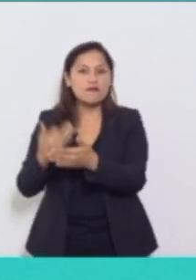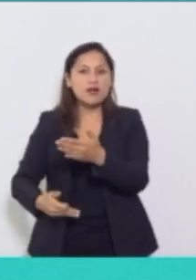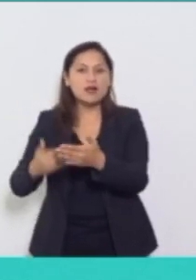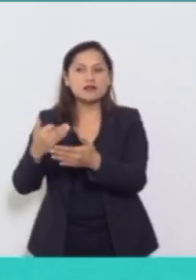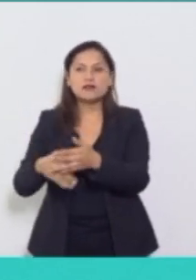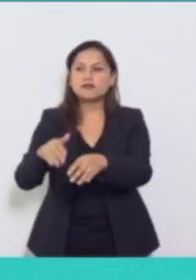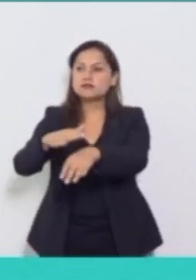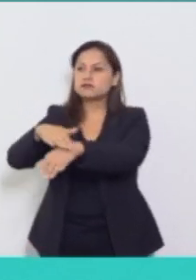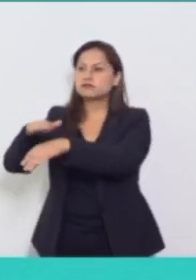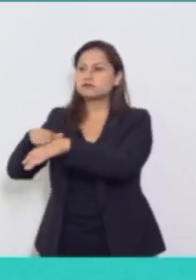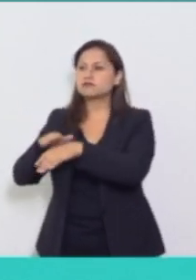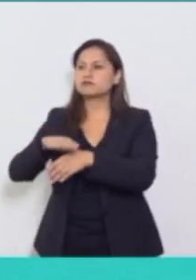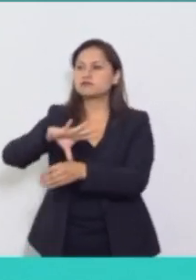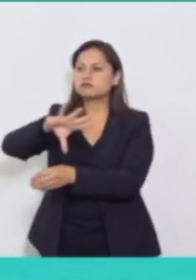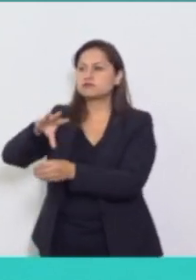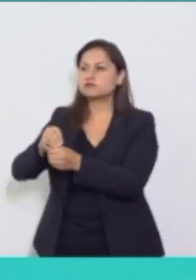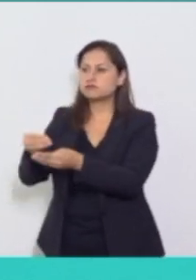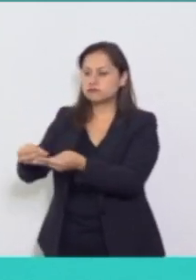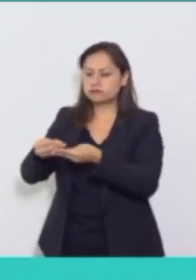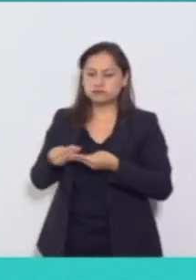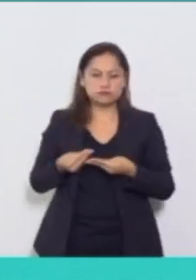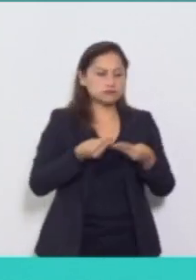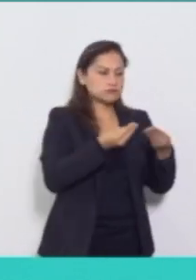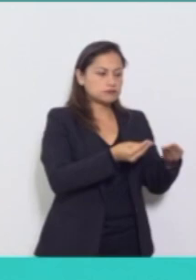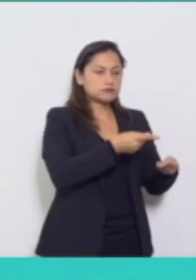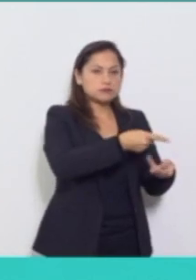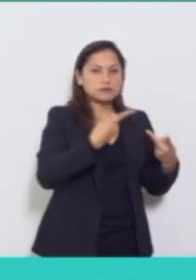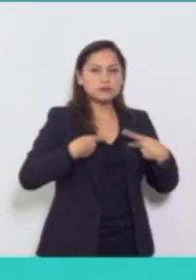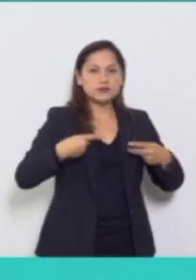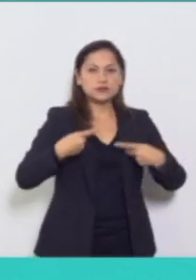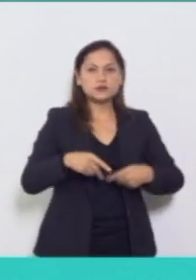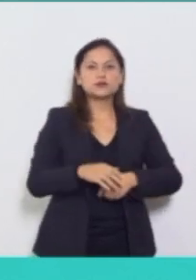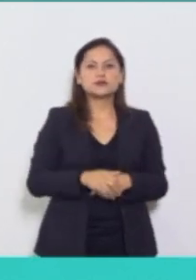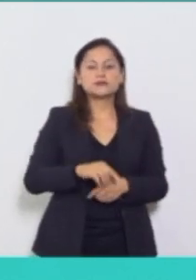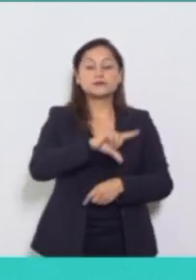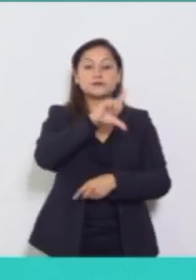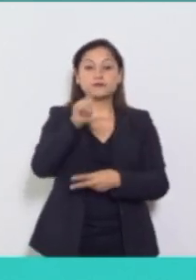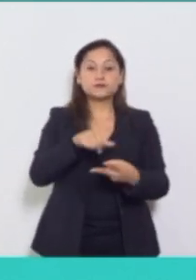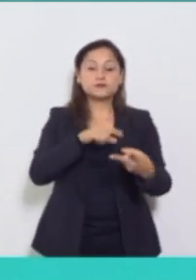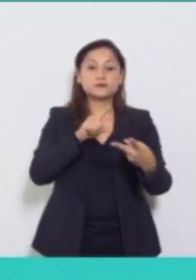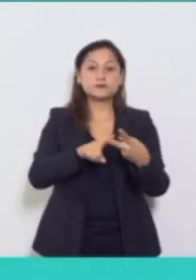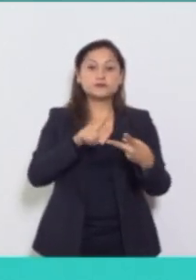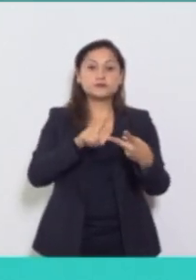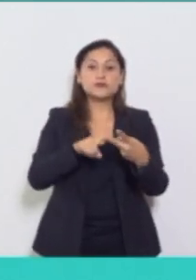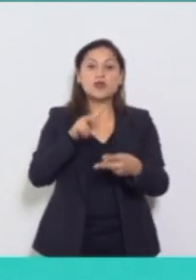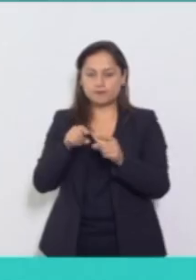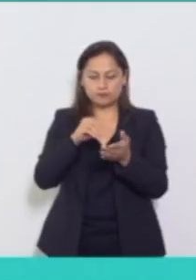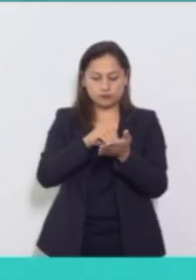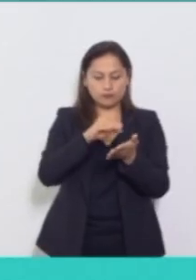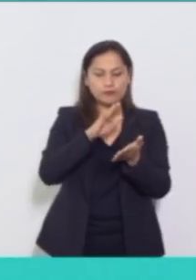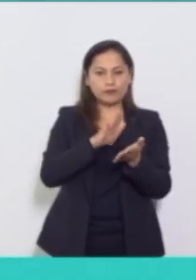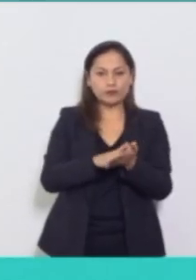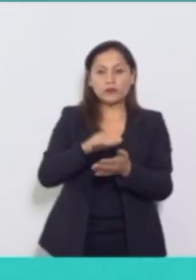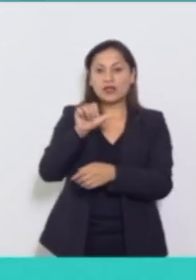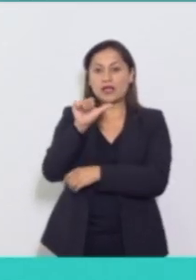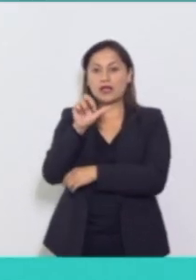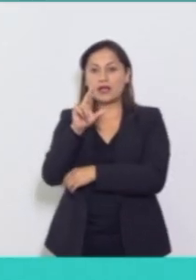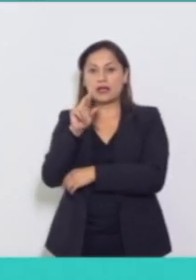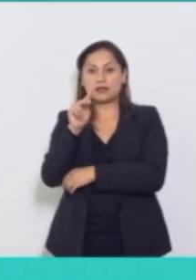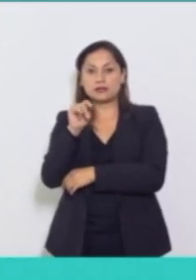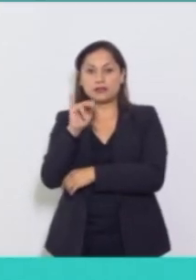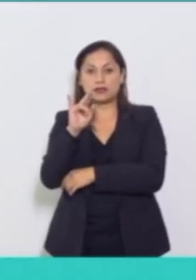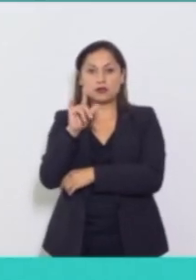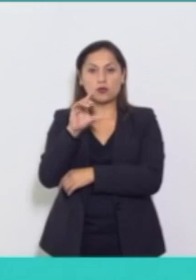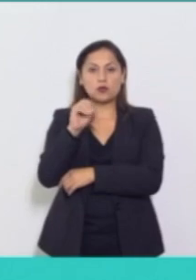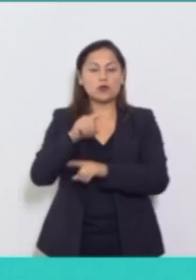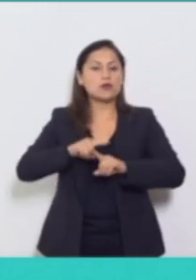Joel Sala Suárez destacó que hacer pública esa información servirá a DICONSA para demostrar el cuidado y la calidad de los productos básicos que adquiere, la forma y los